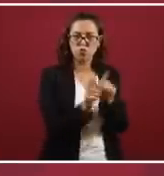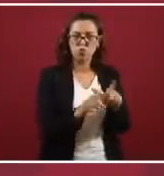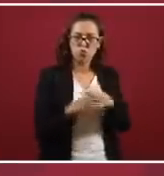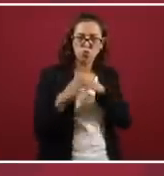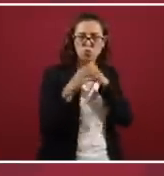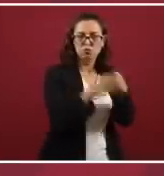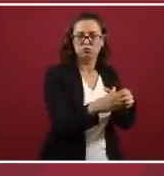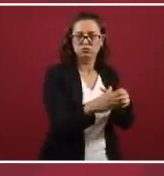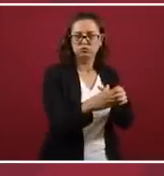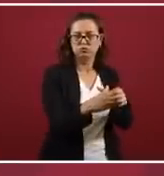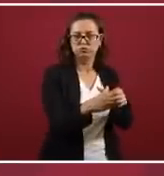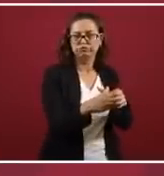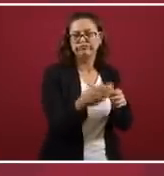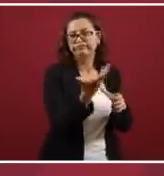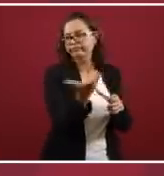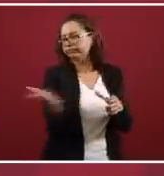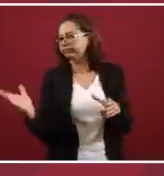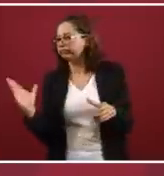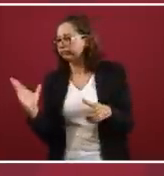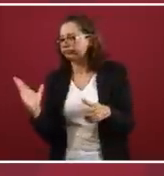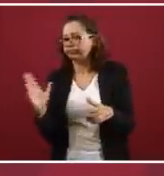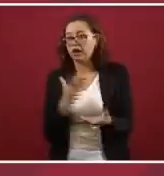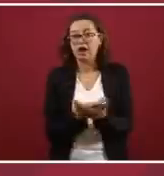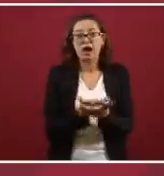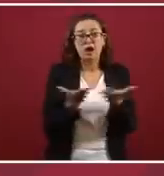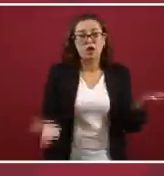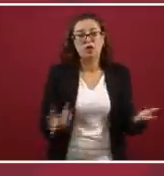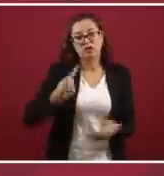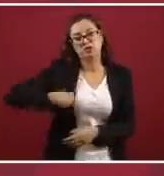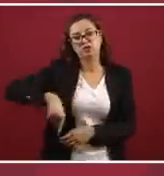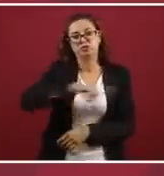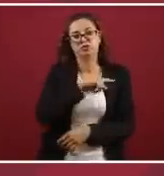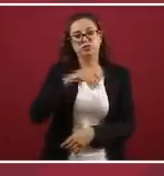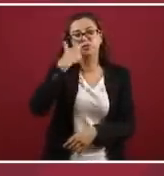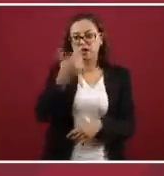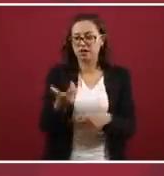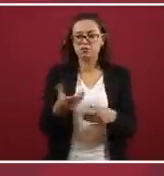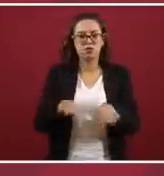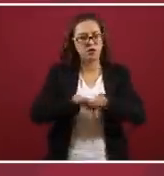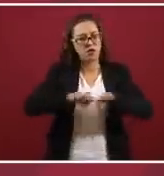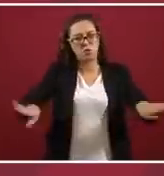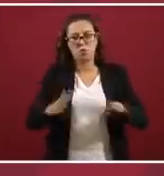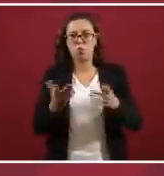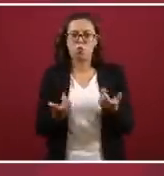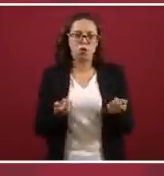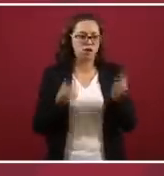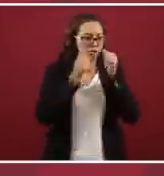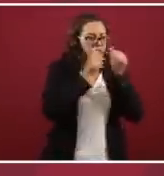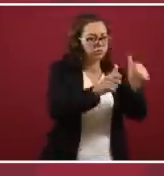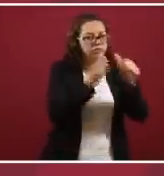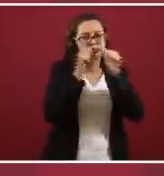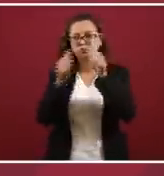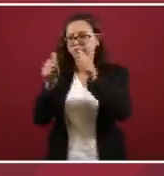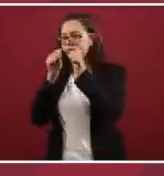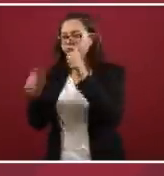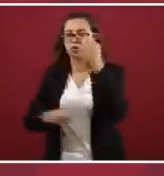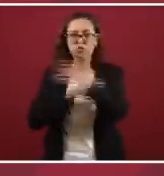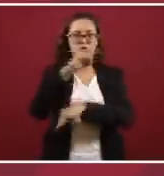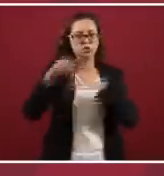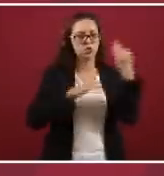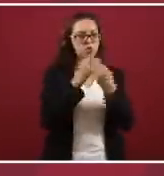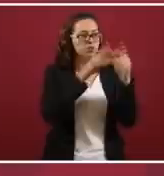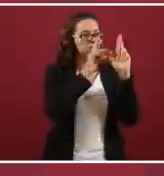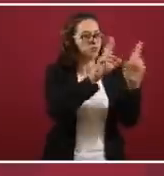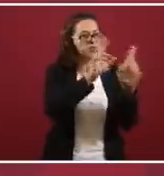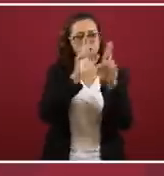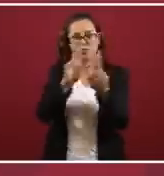Y ahora lo que queremos es gobernar para todos, atender a todos, escuchar a todos, respetar a